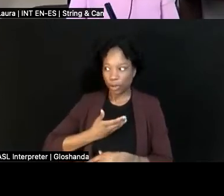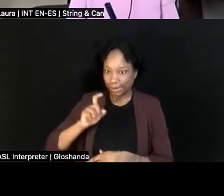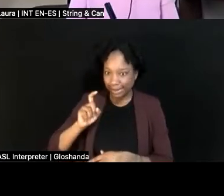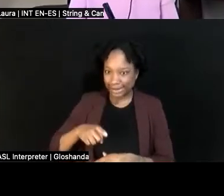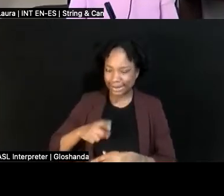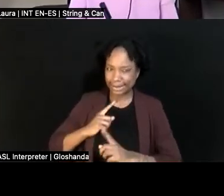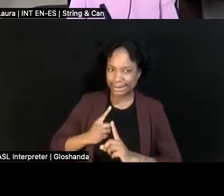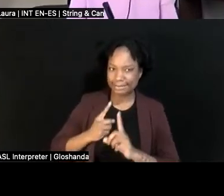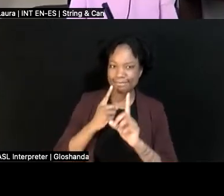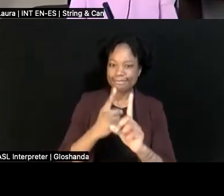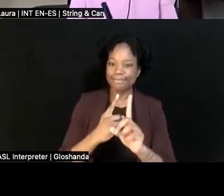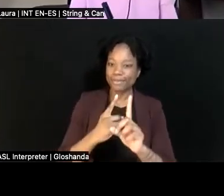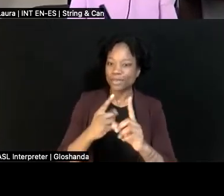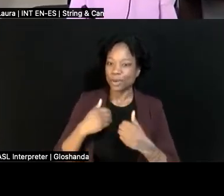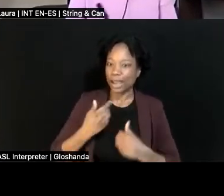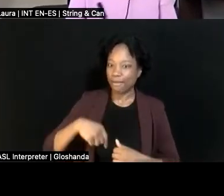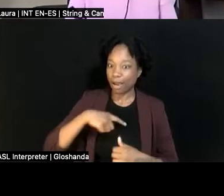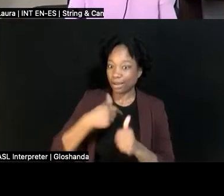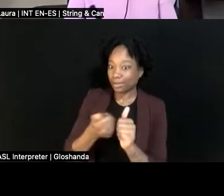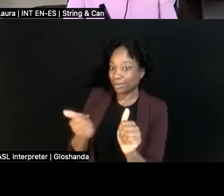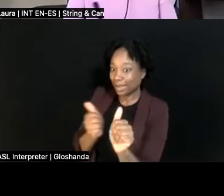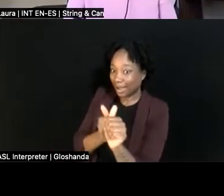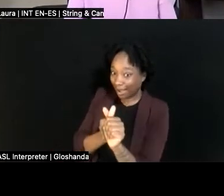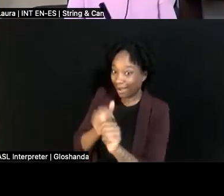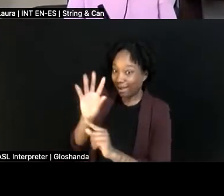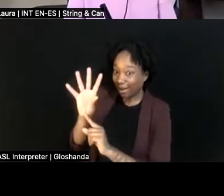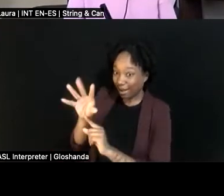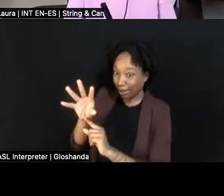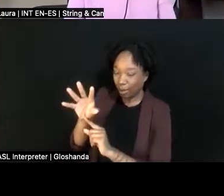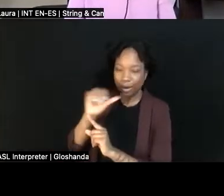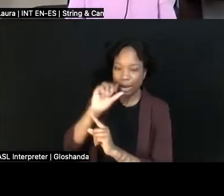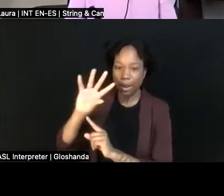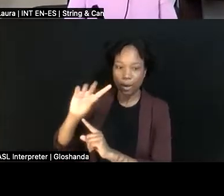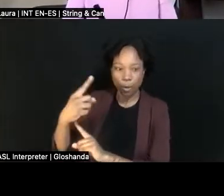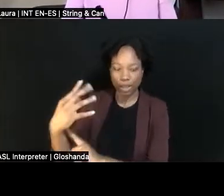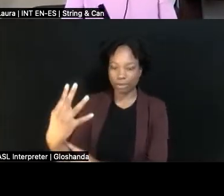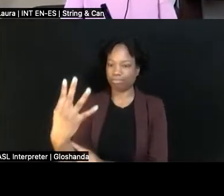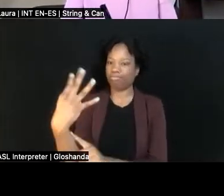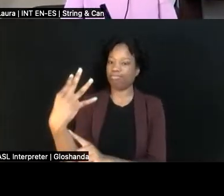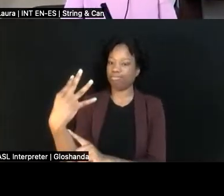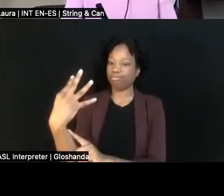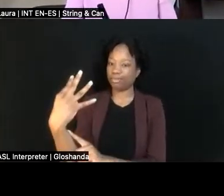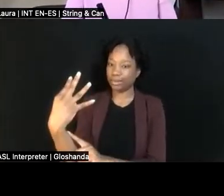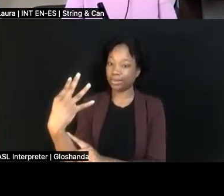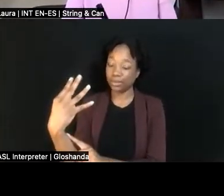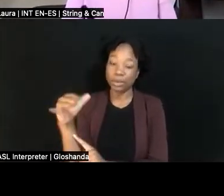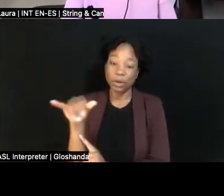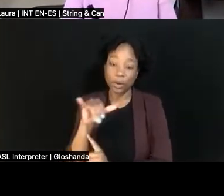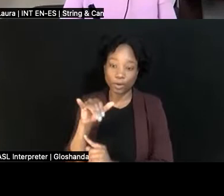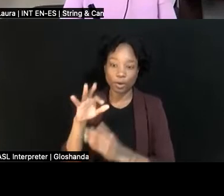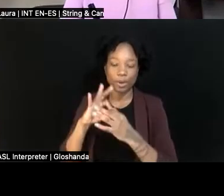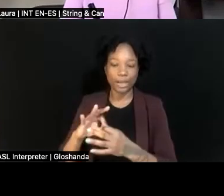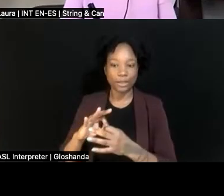ponernos atrás de las cámaras, no solamente al frente, es una cuestión hoy de